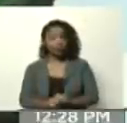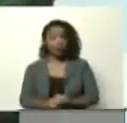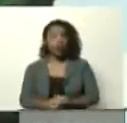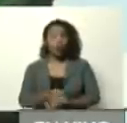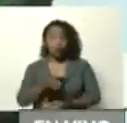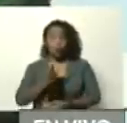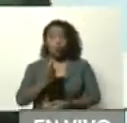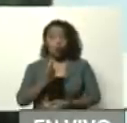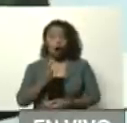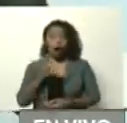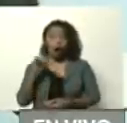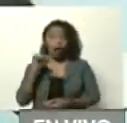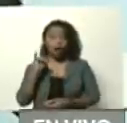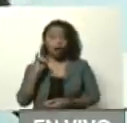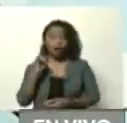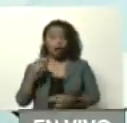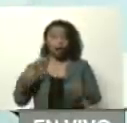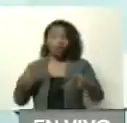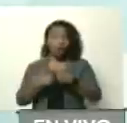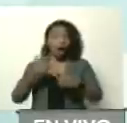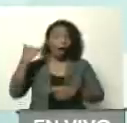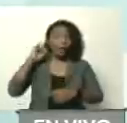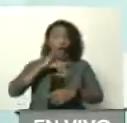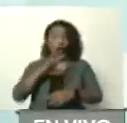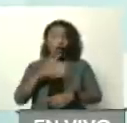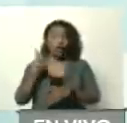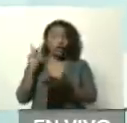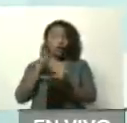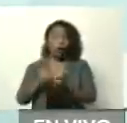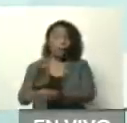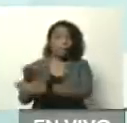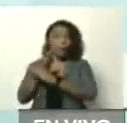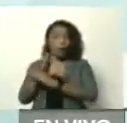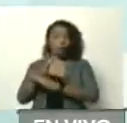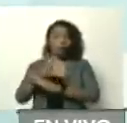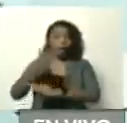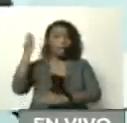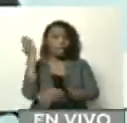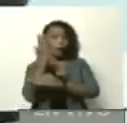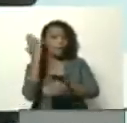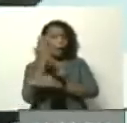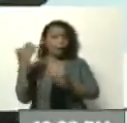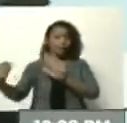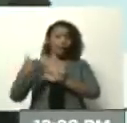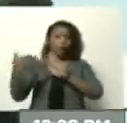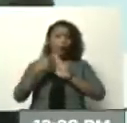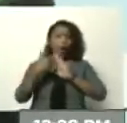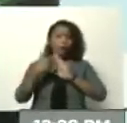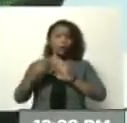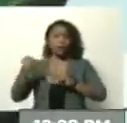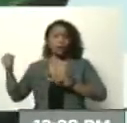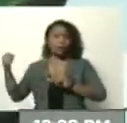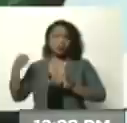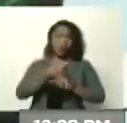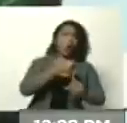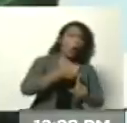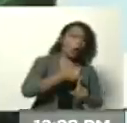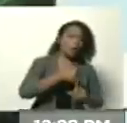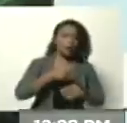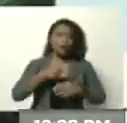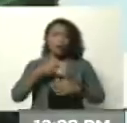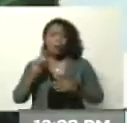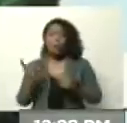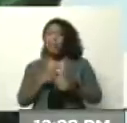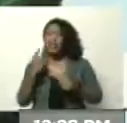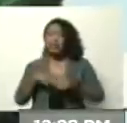choque Jewel bloqueo llegó la función y nos golpearon y cuál es la principal